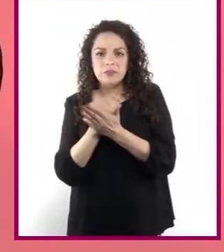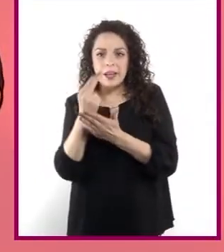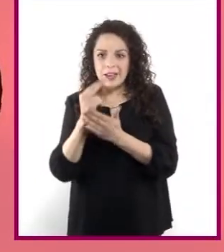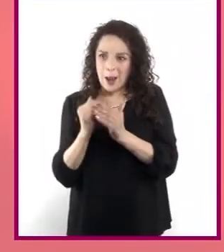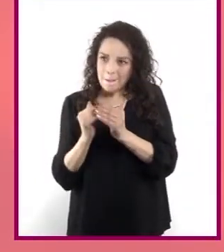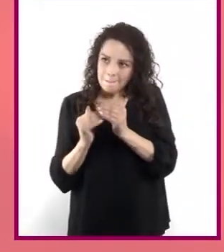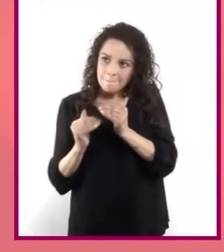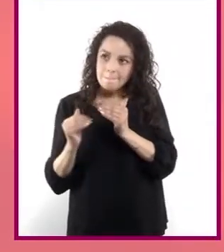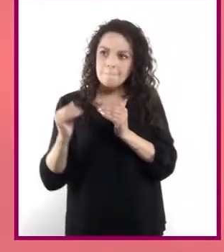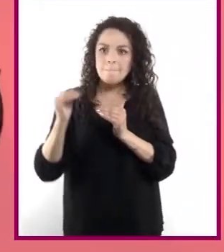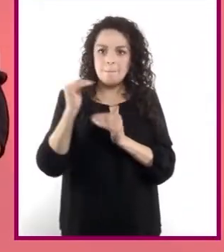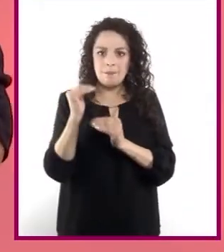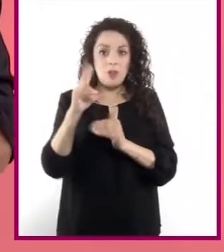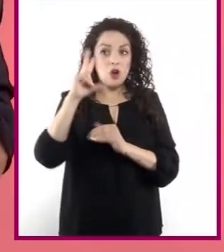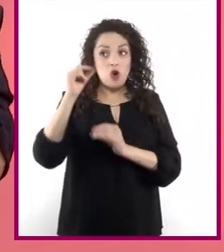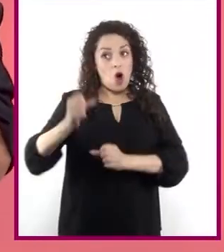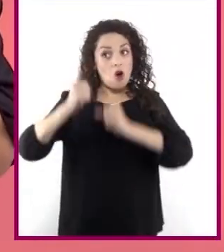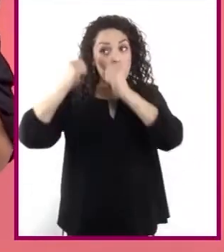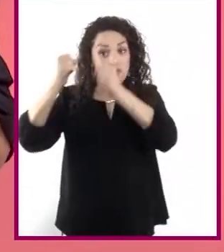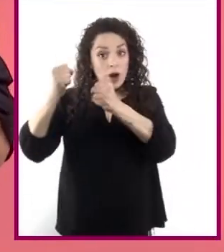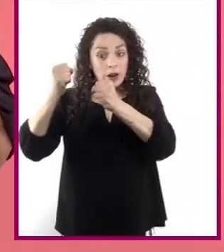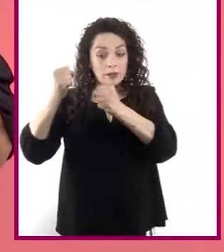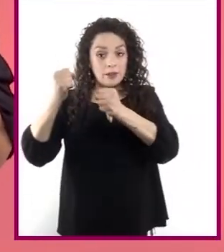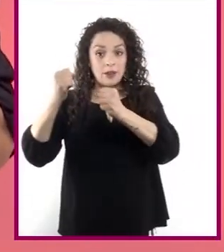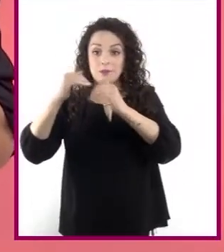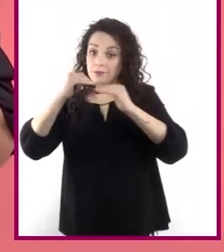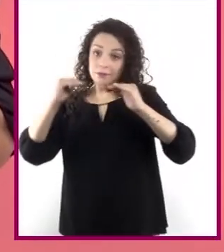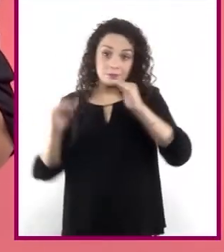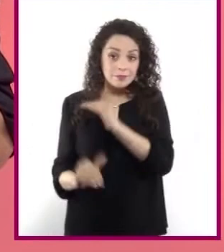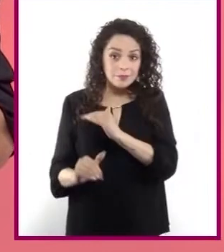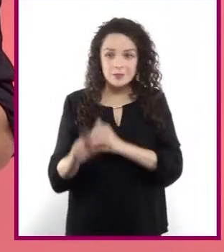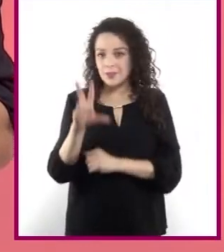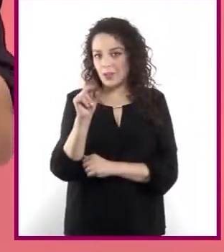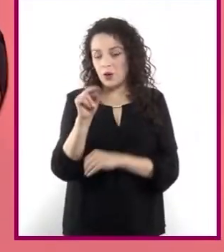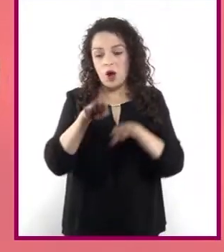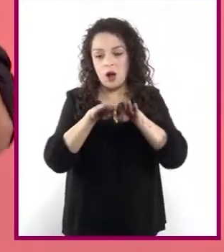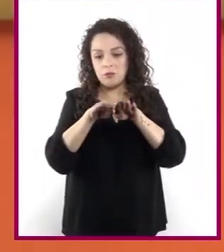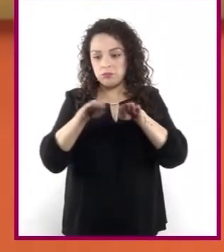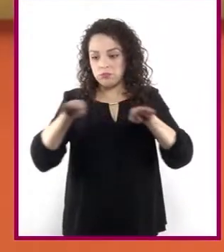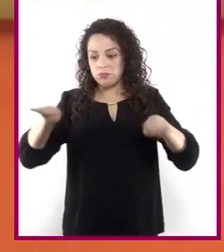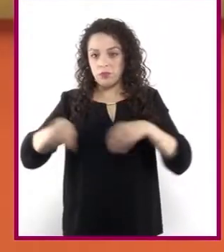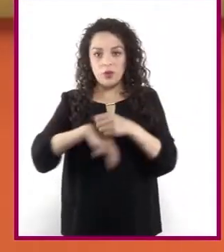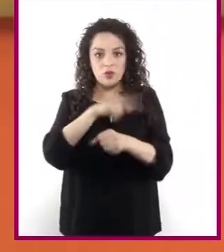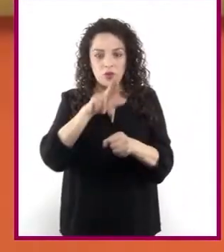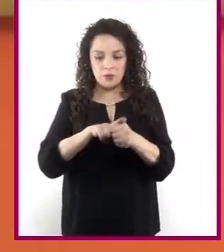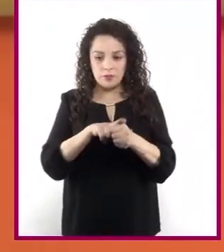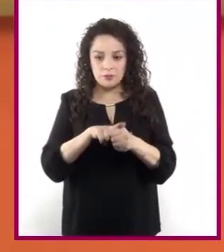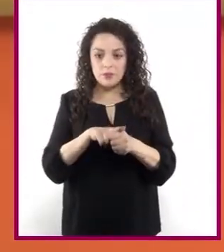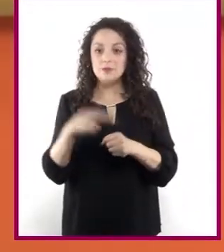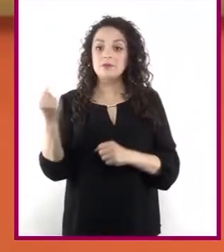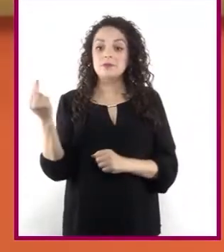en regularlo. No debe ser muy alto ni muy bajo, tomando en cuenta